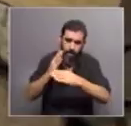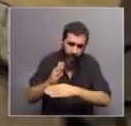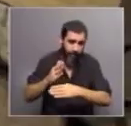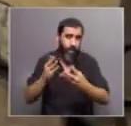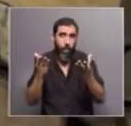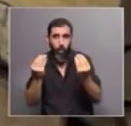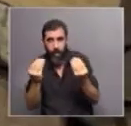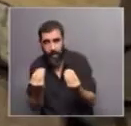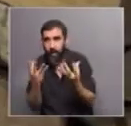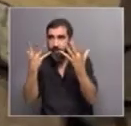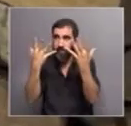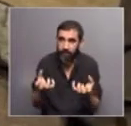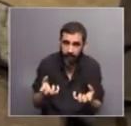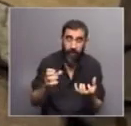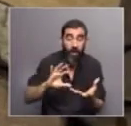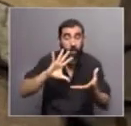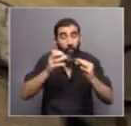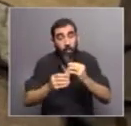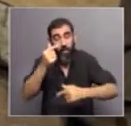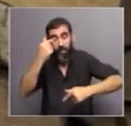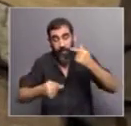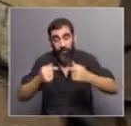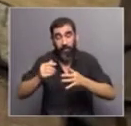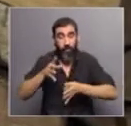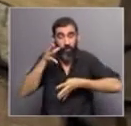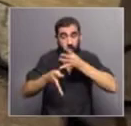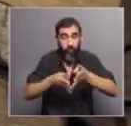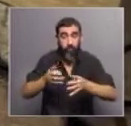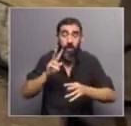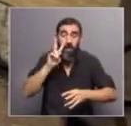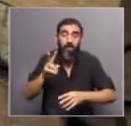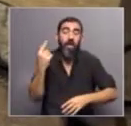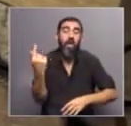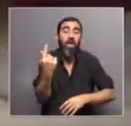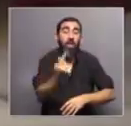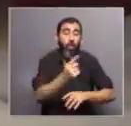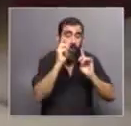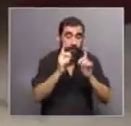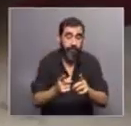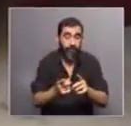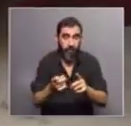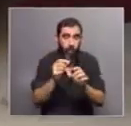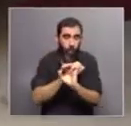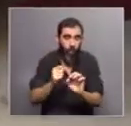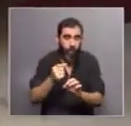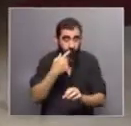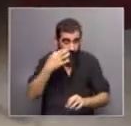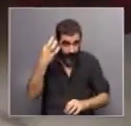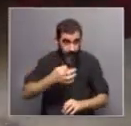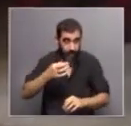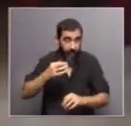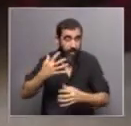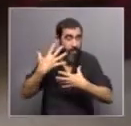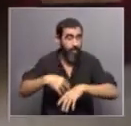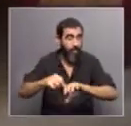de humedad, distintas formas de operar el calefactor y ver qué pasa con toda esa variabilidad, ¿no? De forma tal de poder encontrar caminos